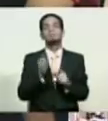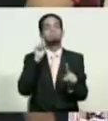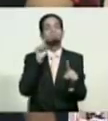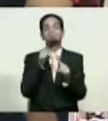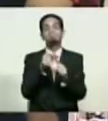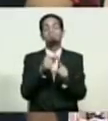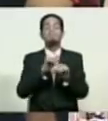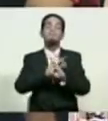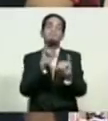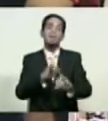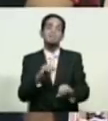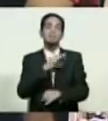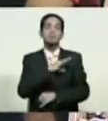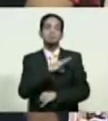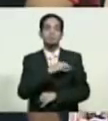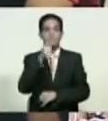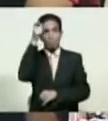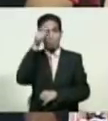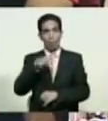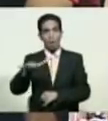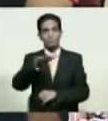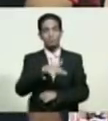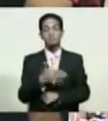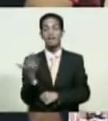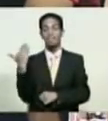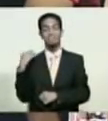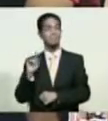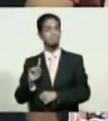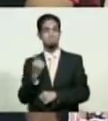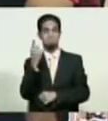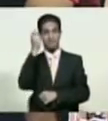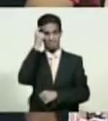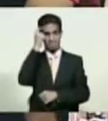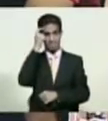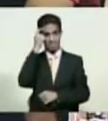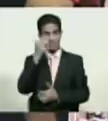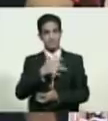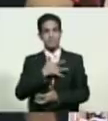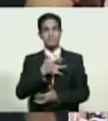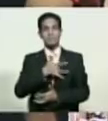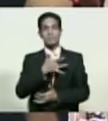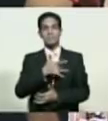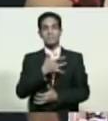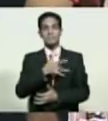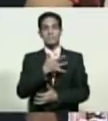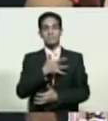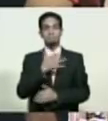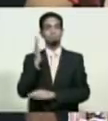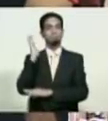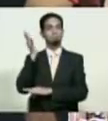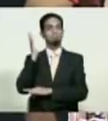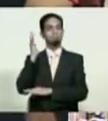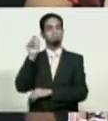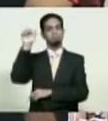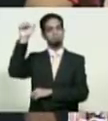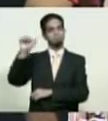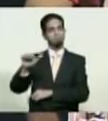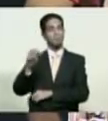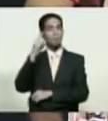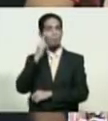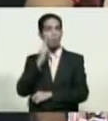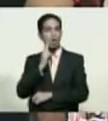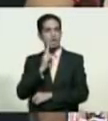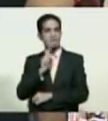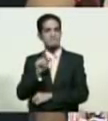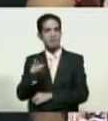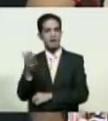felicidad social de nuestro pueblo. Dijimos el primer día que estábamos inspirados en el discurso de nuestro libertador Simón Bolívar en el Congreso